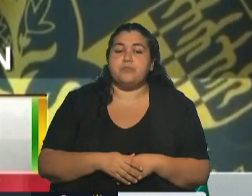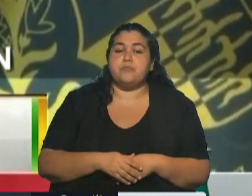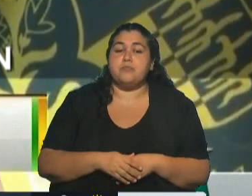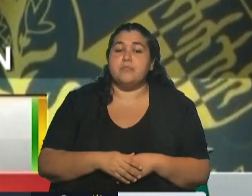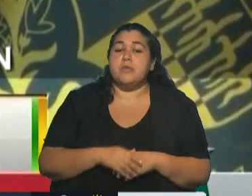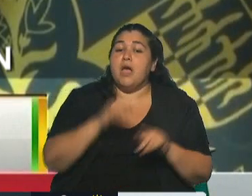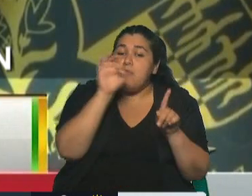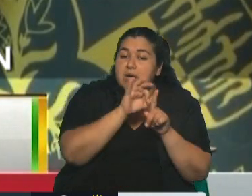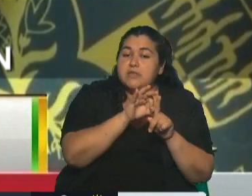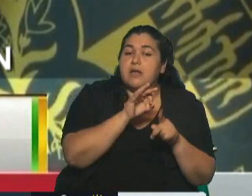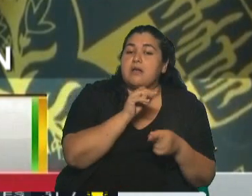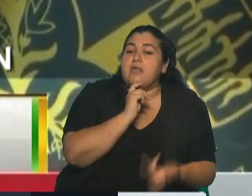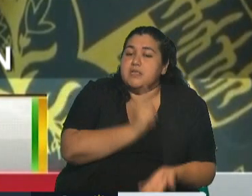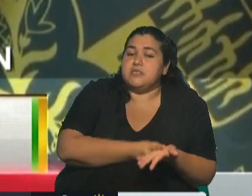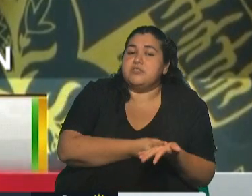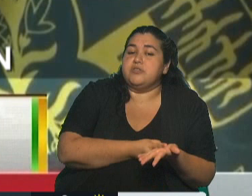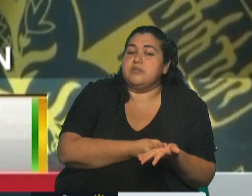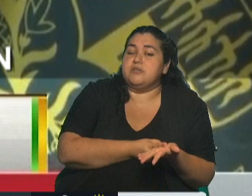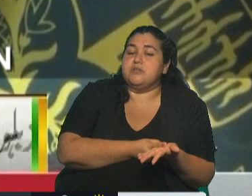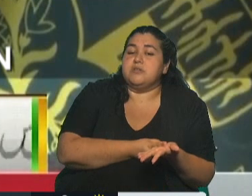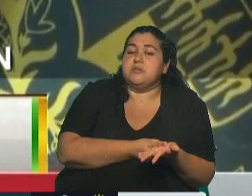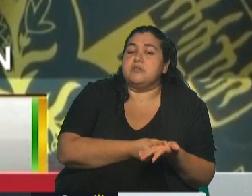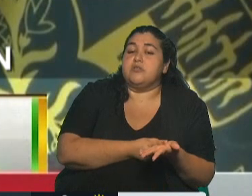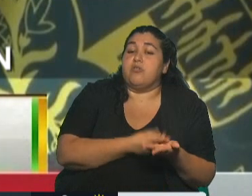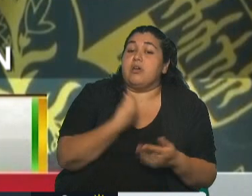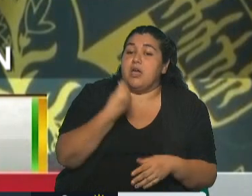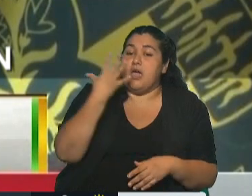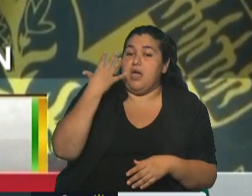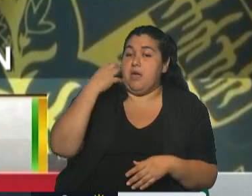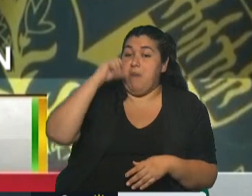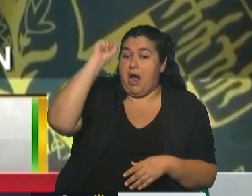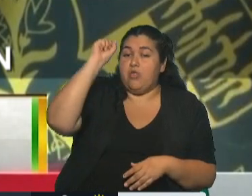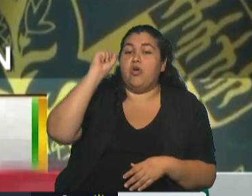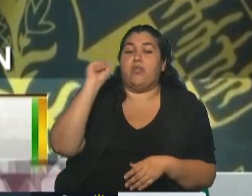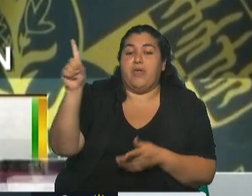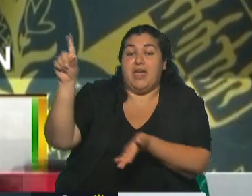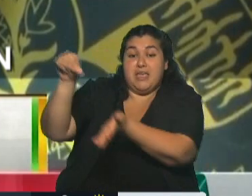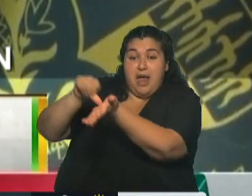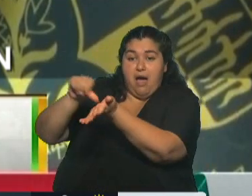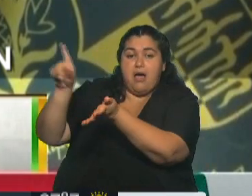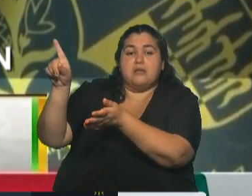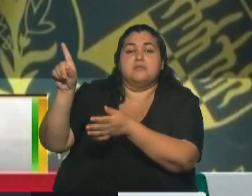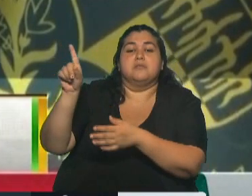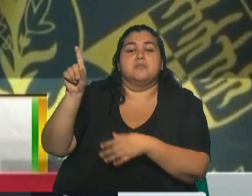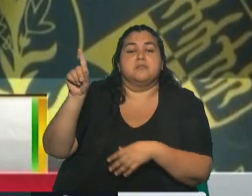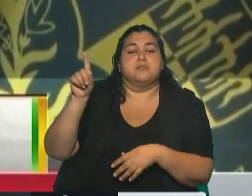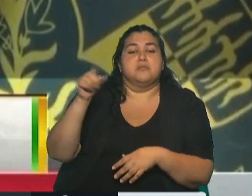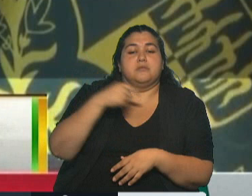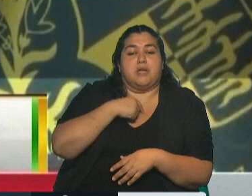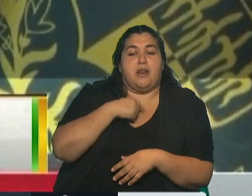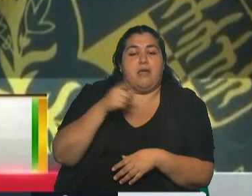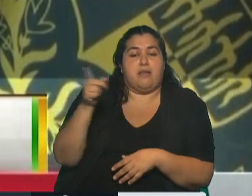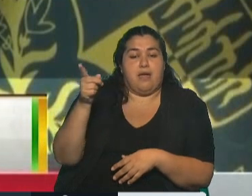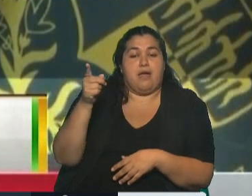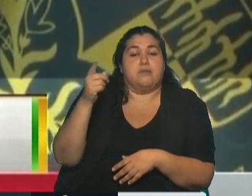We have also informed them that Pakistan has decided to recall its ambassador from Iran and that the